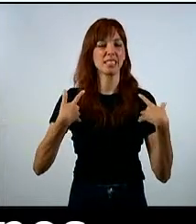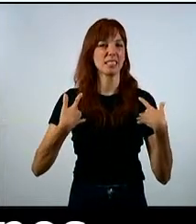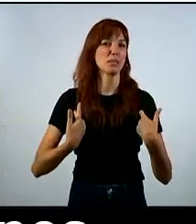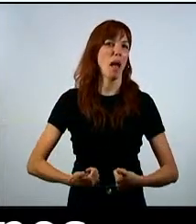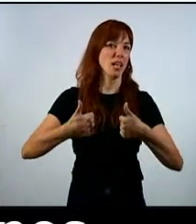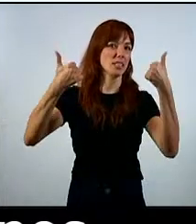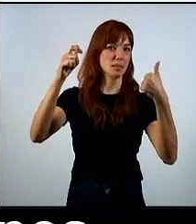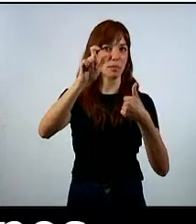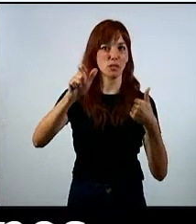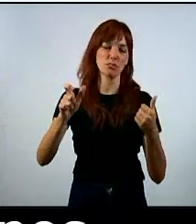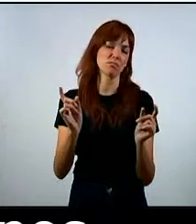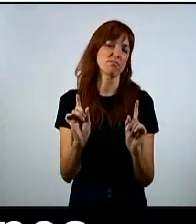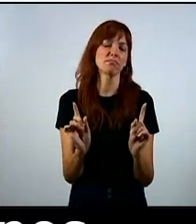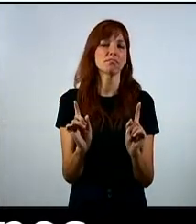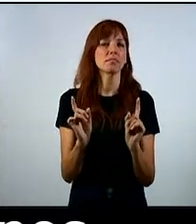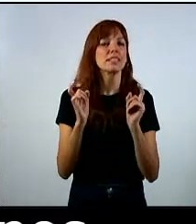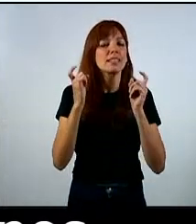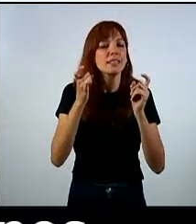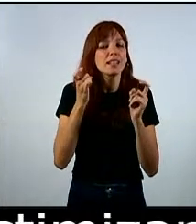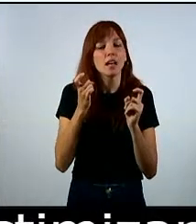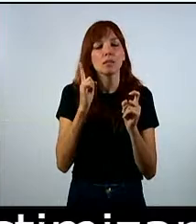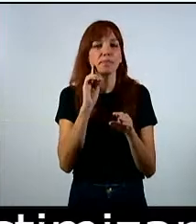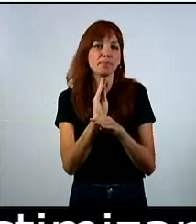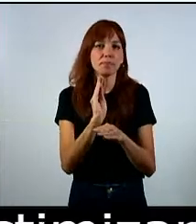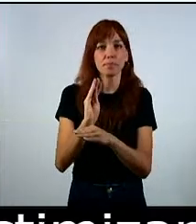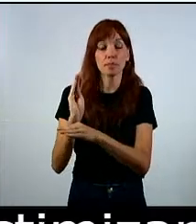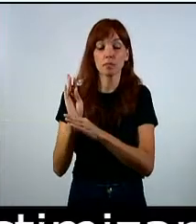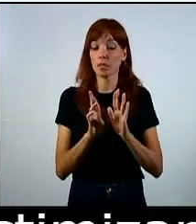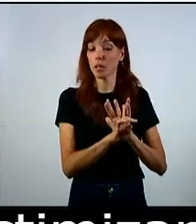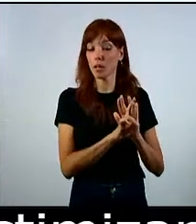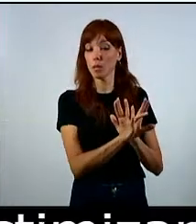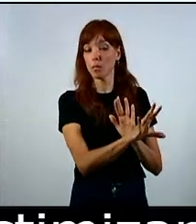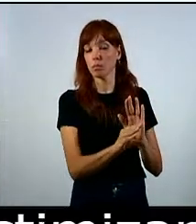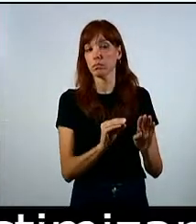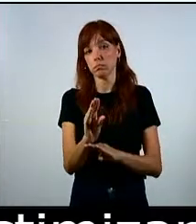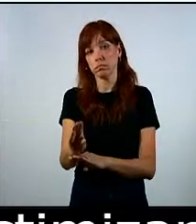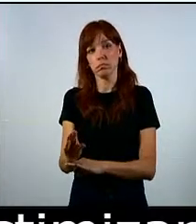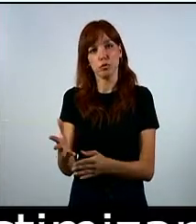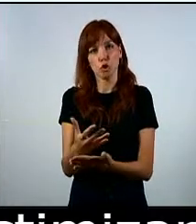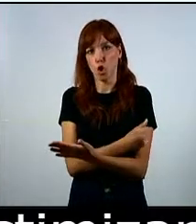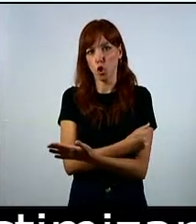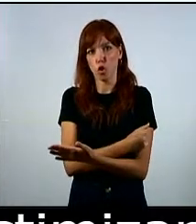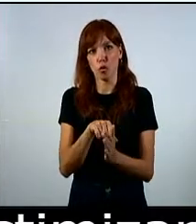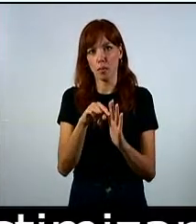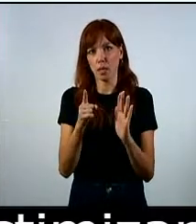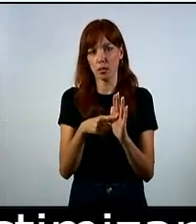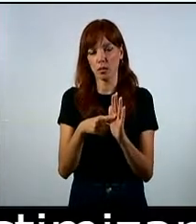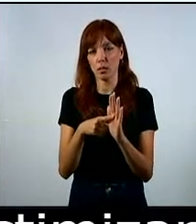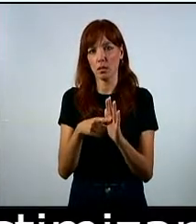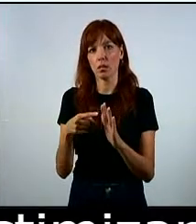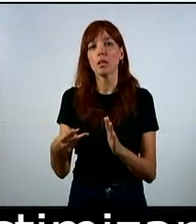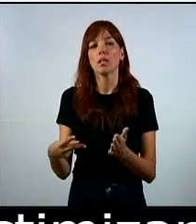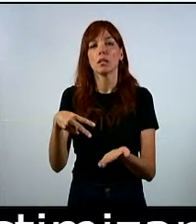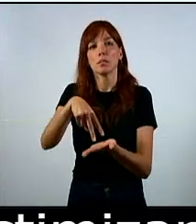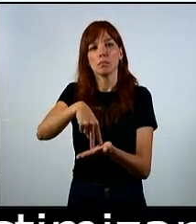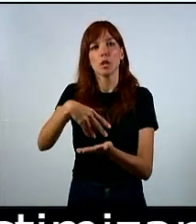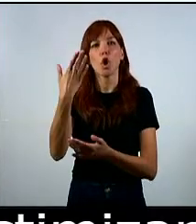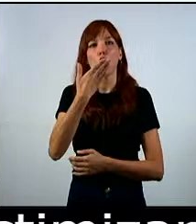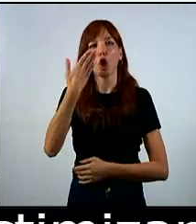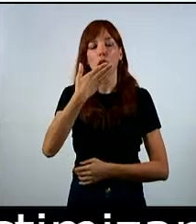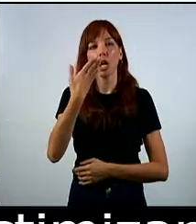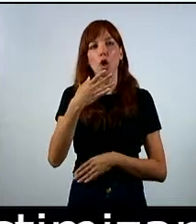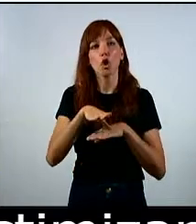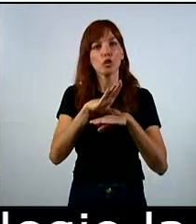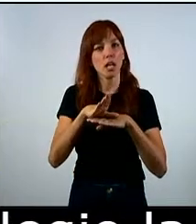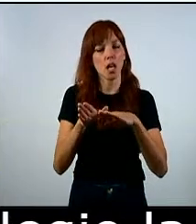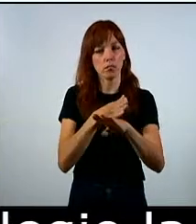están implicadas, teniendo mucha cautela y los recursos dispuestos a dárselos a ellos. Se personaron en el colegio, la